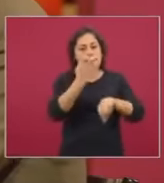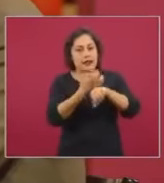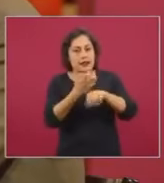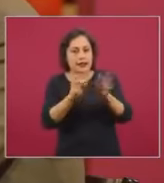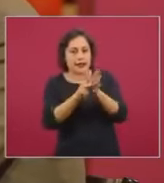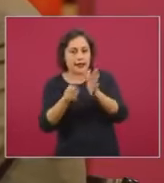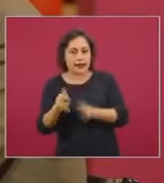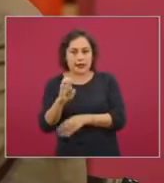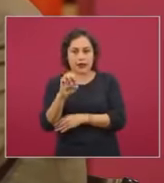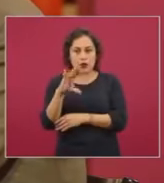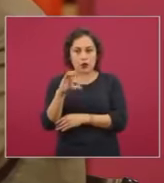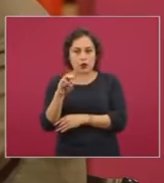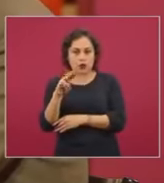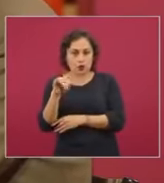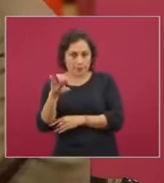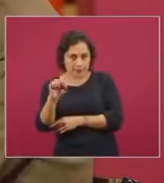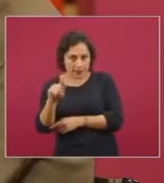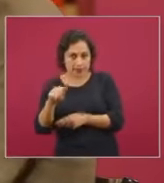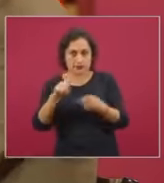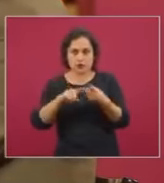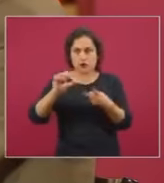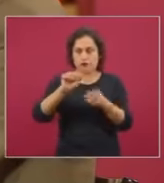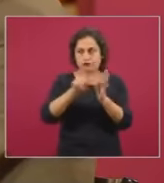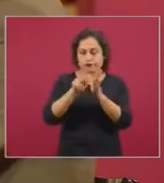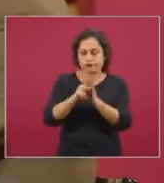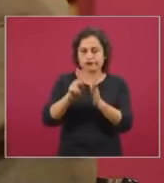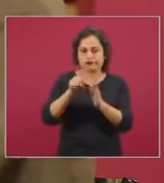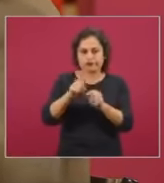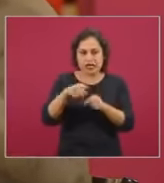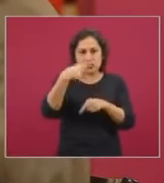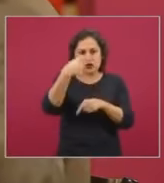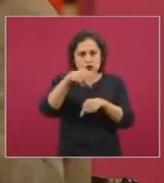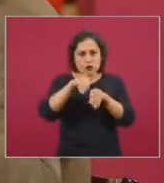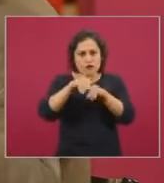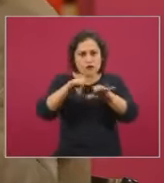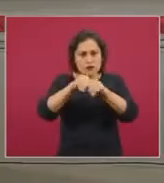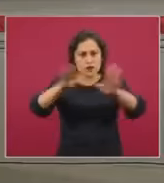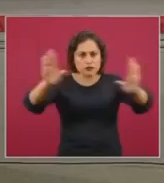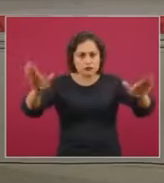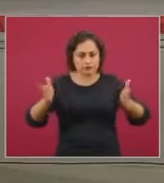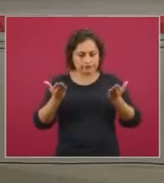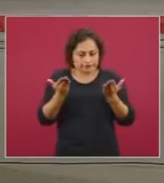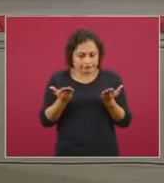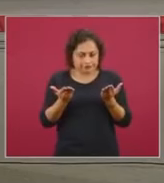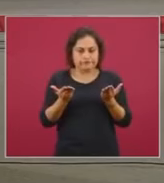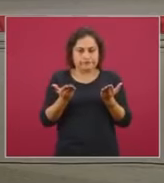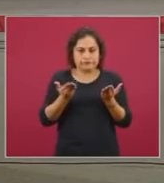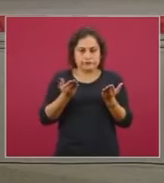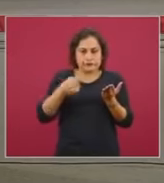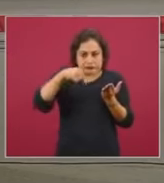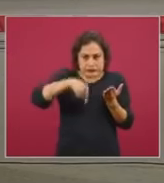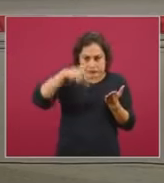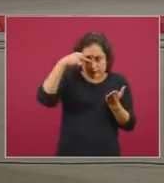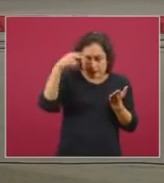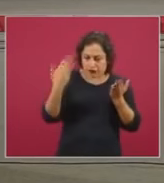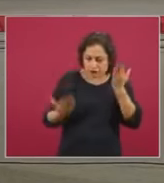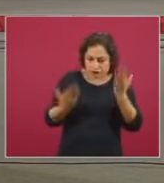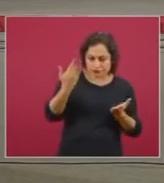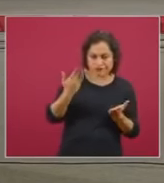que ha sido Our World in Data, que también muestra pues, lo que se ha reportado, pero es muy difícil la comparación.